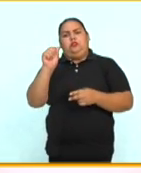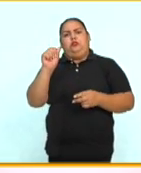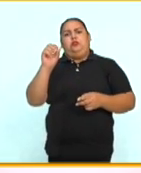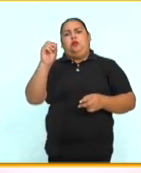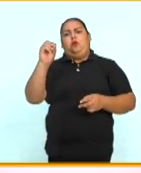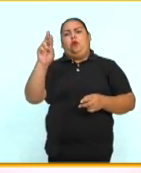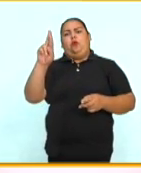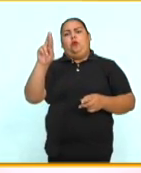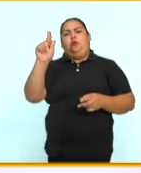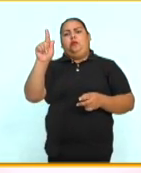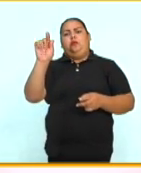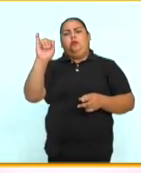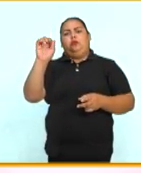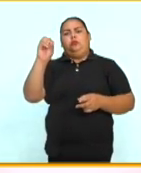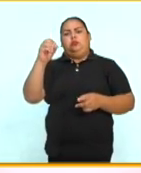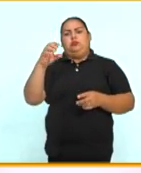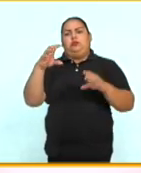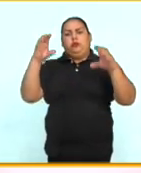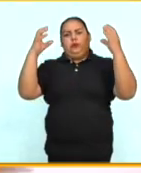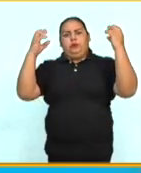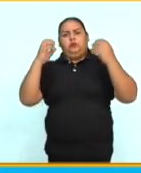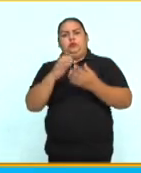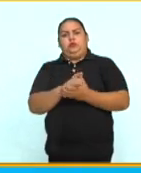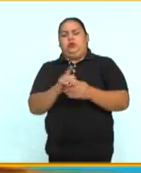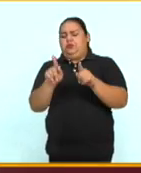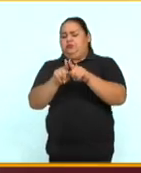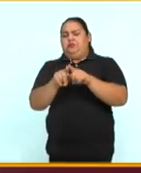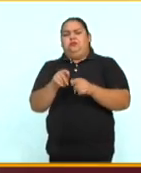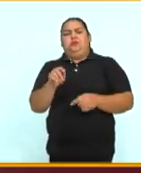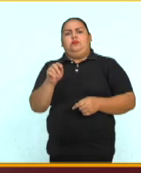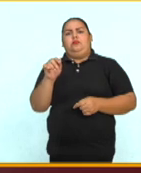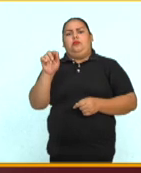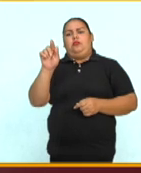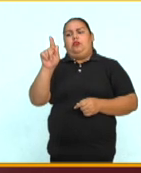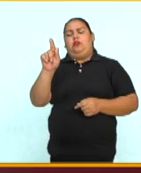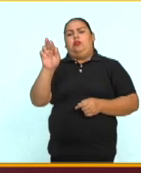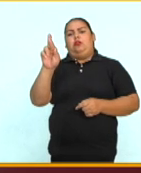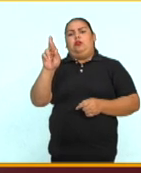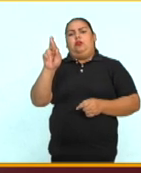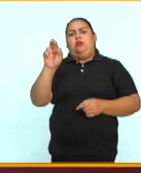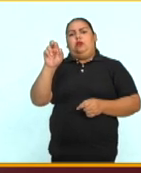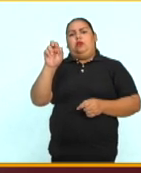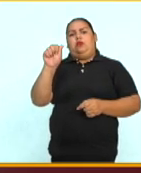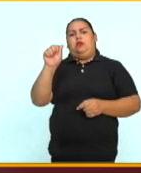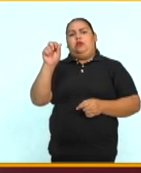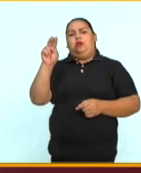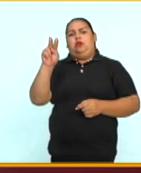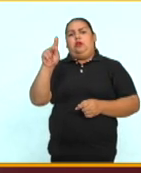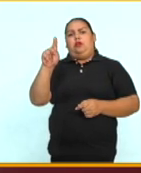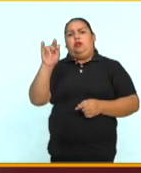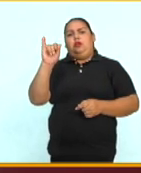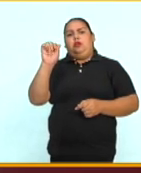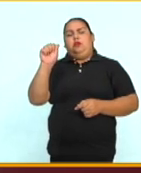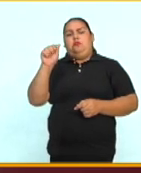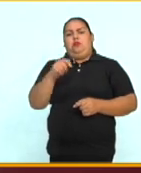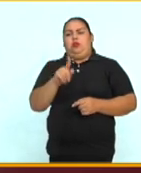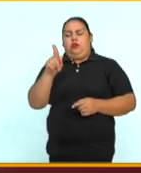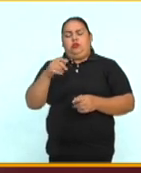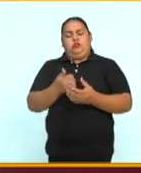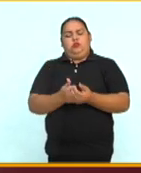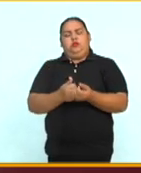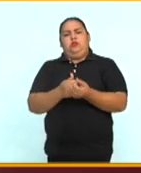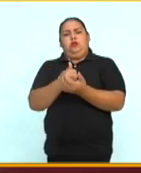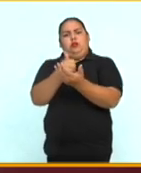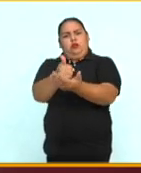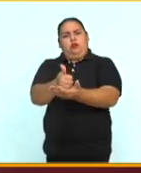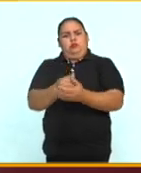como de igual de terapia, ¿verdad? Para los niños. También el día de mañana eso les ayude para emprender un